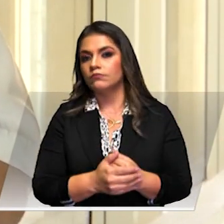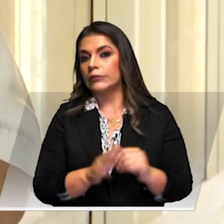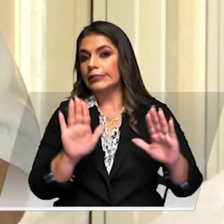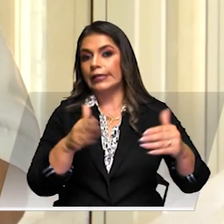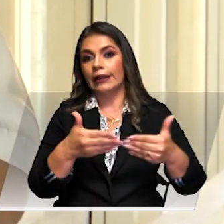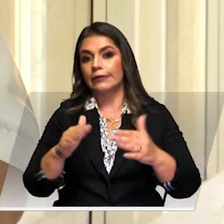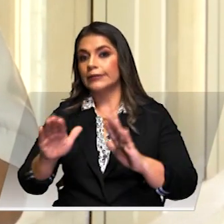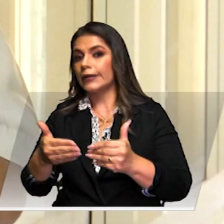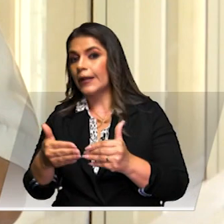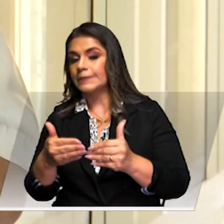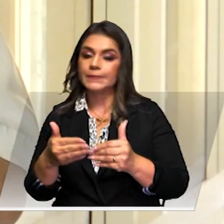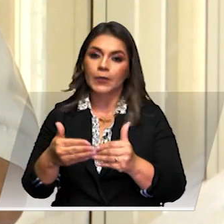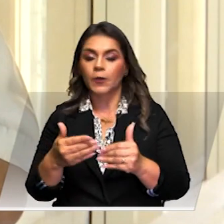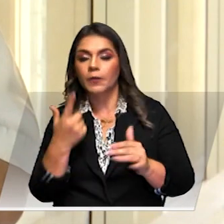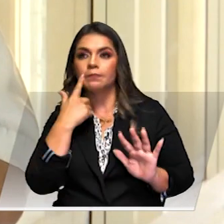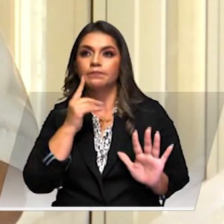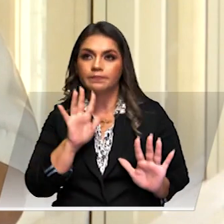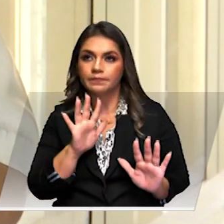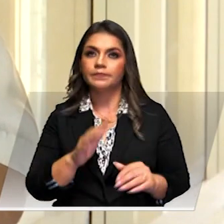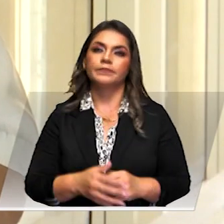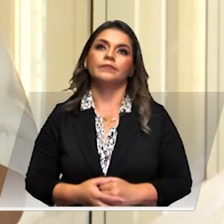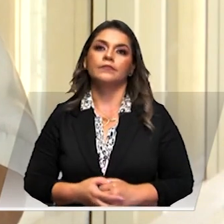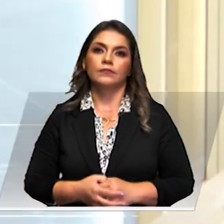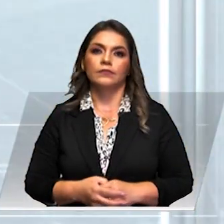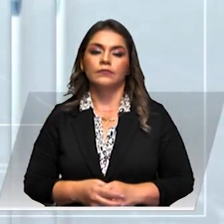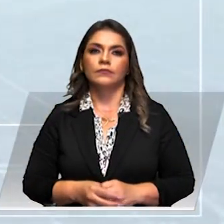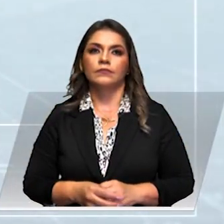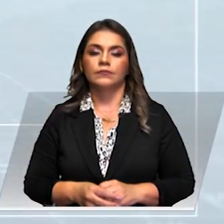de tomar nuevas medidas para los próximos días.